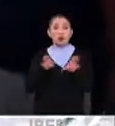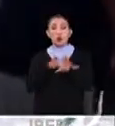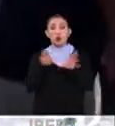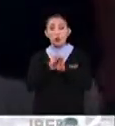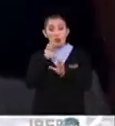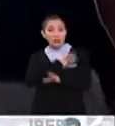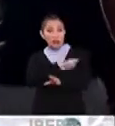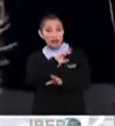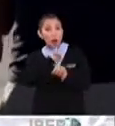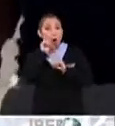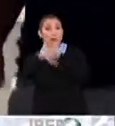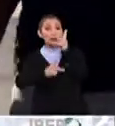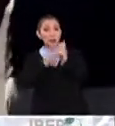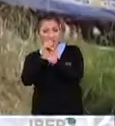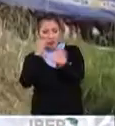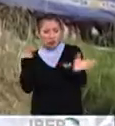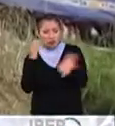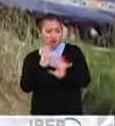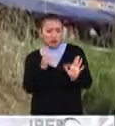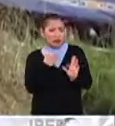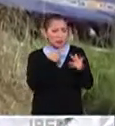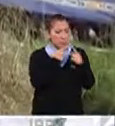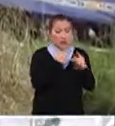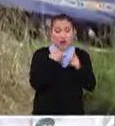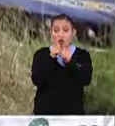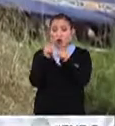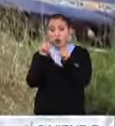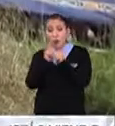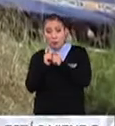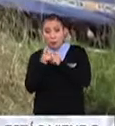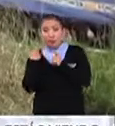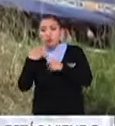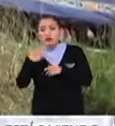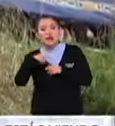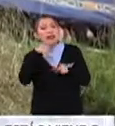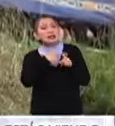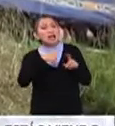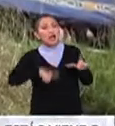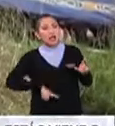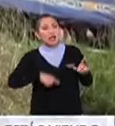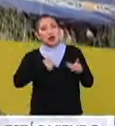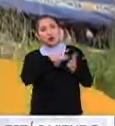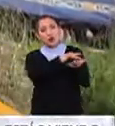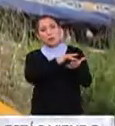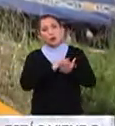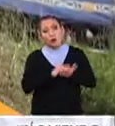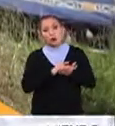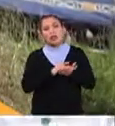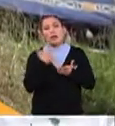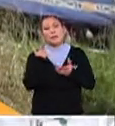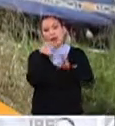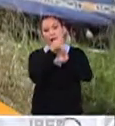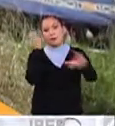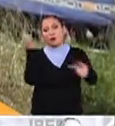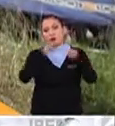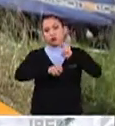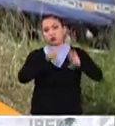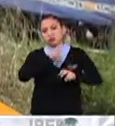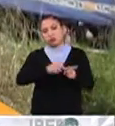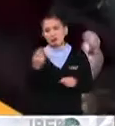la renta ni el préstamo, por lo que los organizadores de la caravana están buscando que el gobierno les provea los